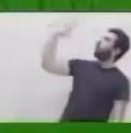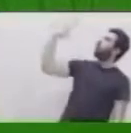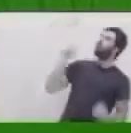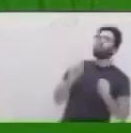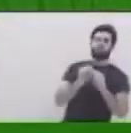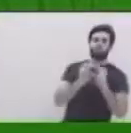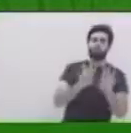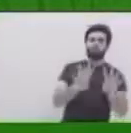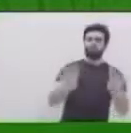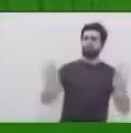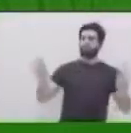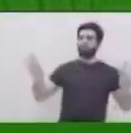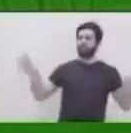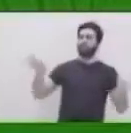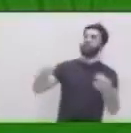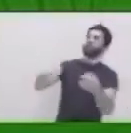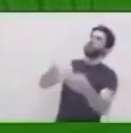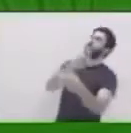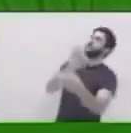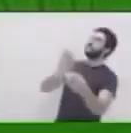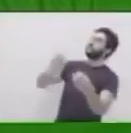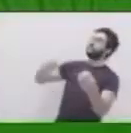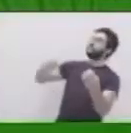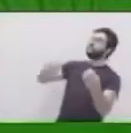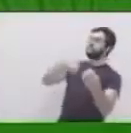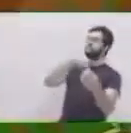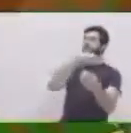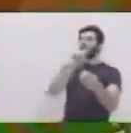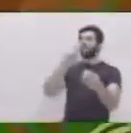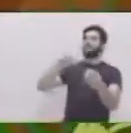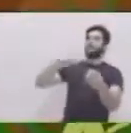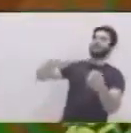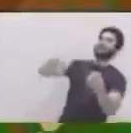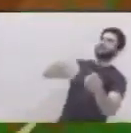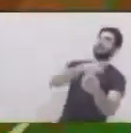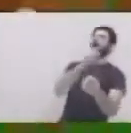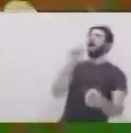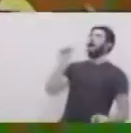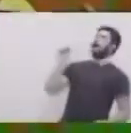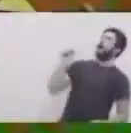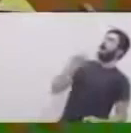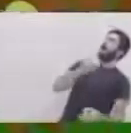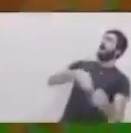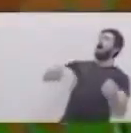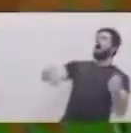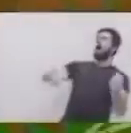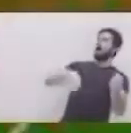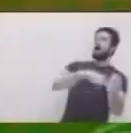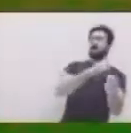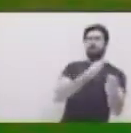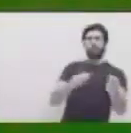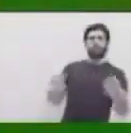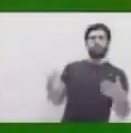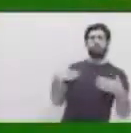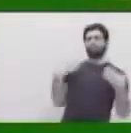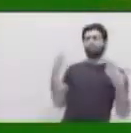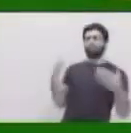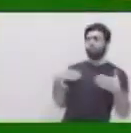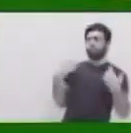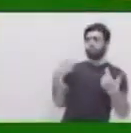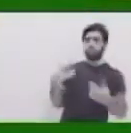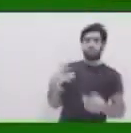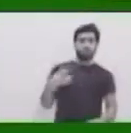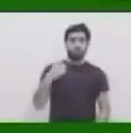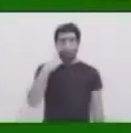flores desprendían su aroma y la cigarra cantaba y cantaba. Mientras tanto, su amiga